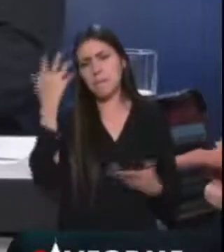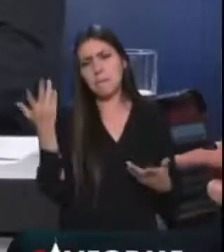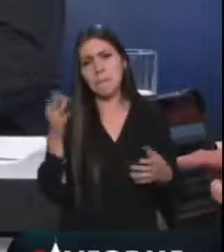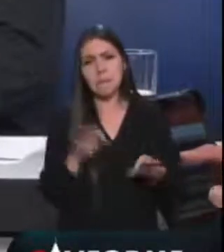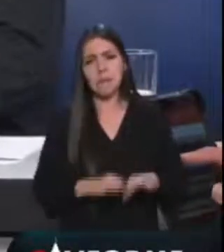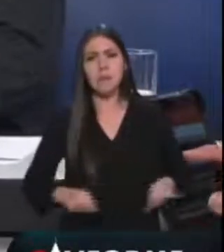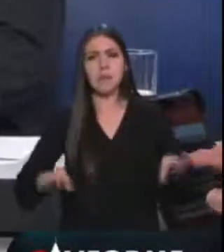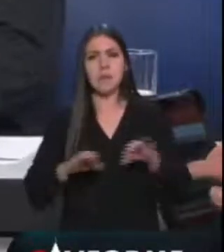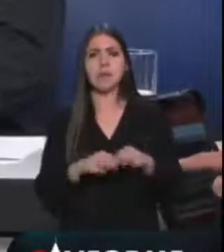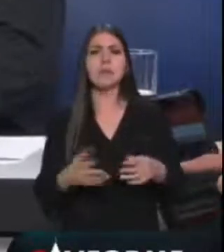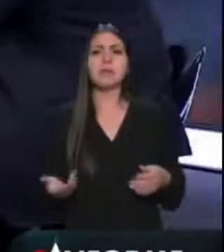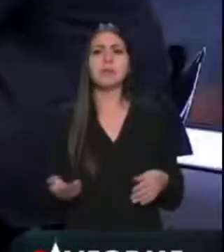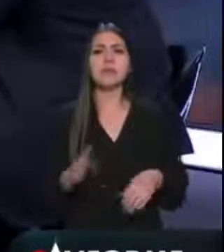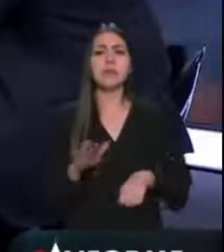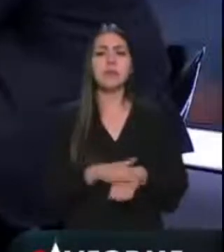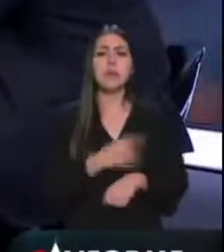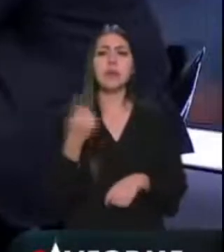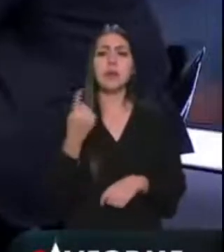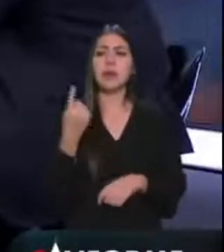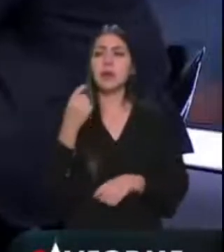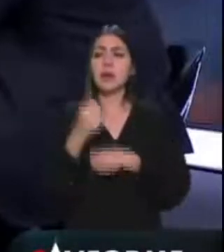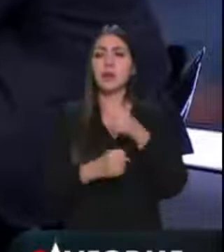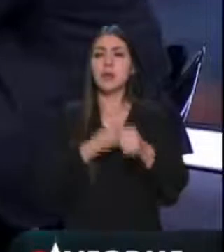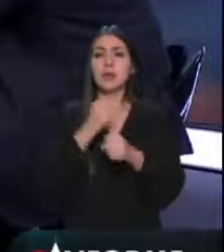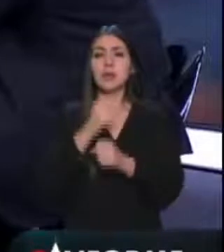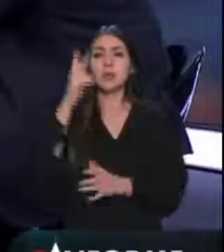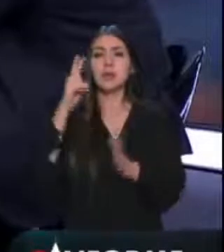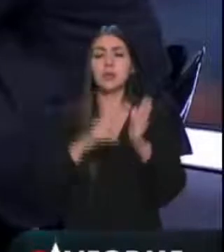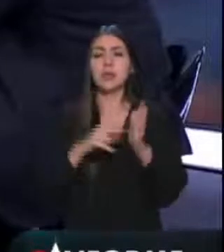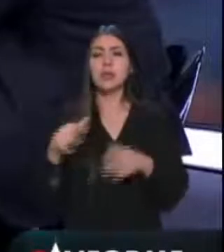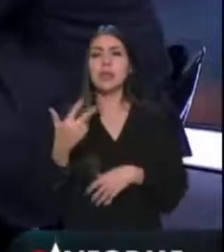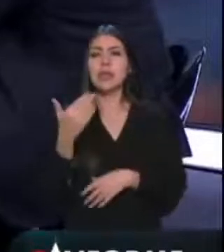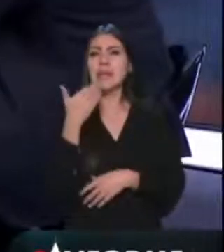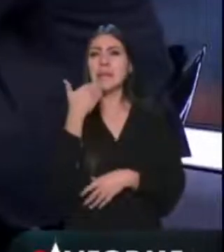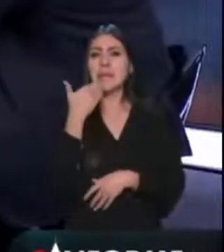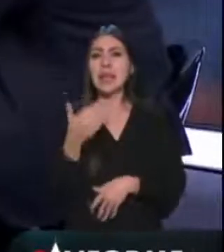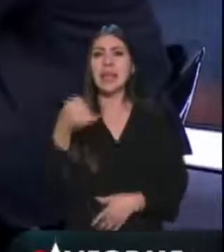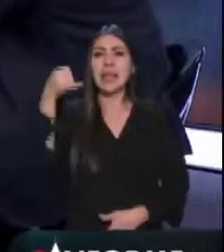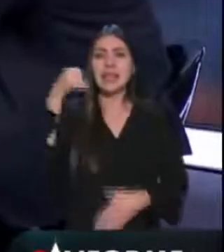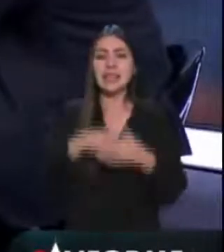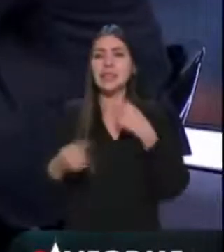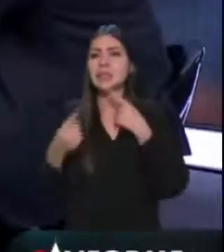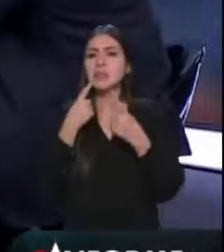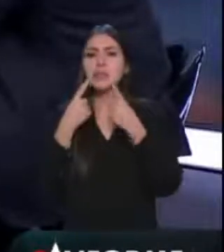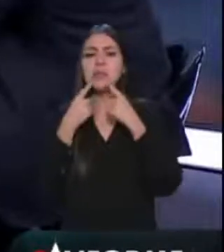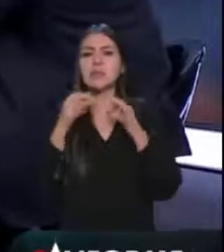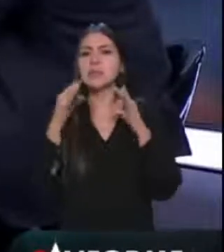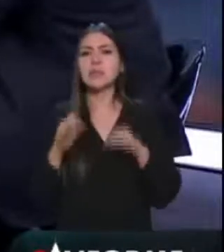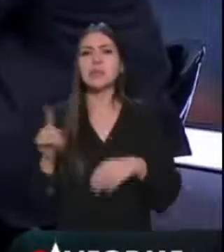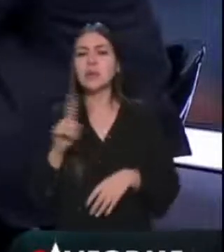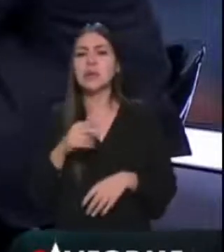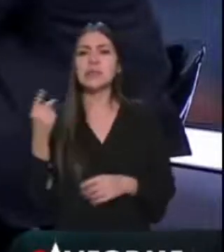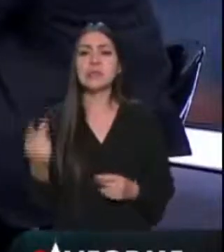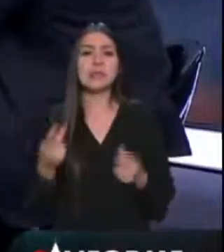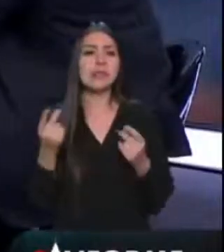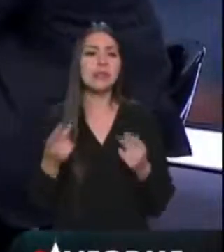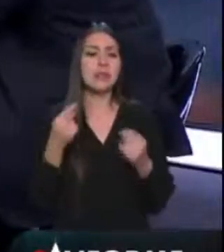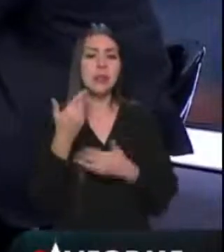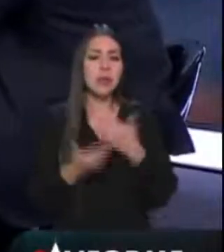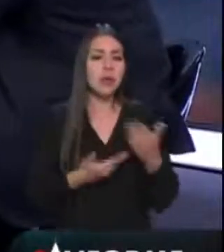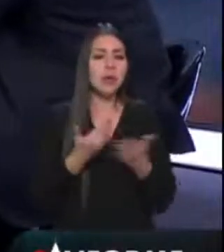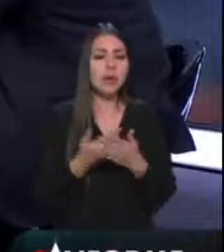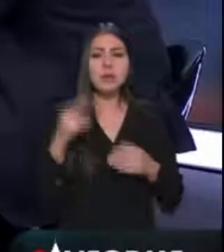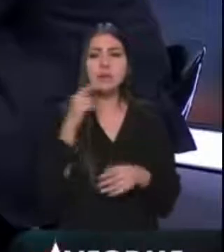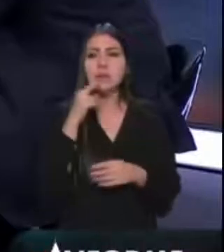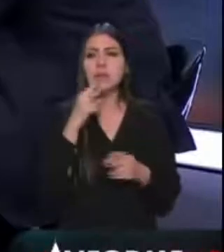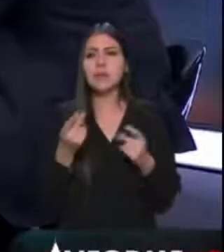que incluso, porque en el 2013 tampoco tuvimos este debate bien a fondo, fue una iniciativa muy carrereada, y ahorita hay como